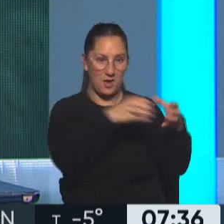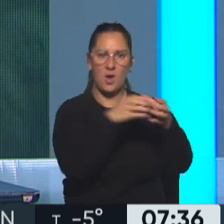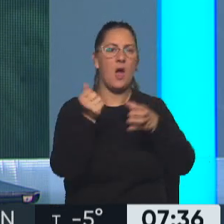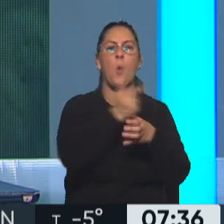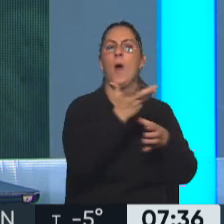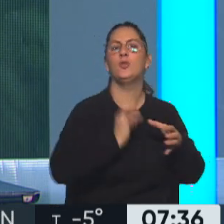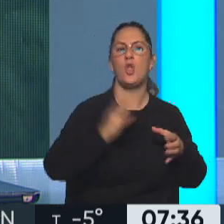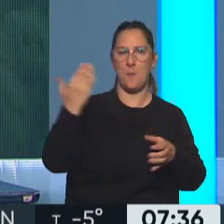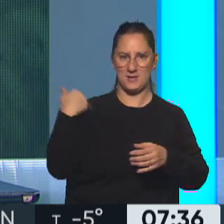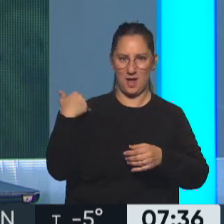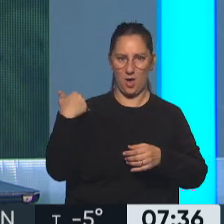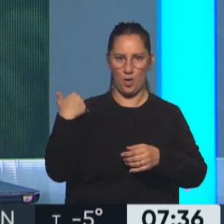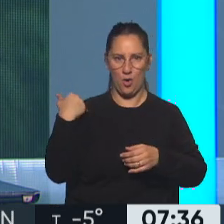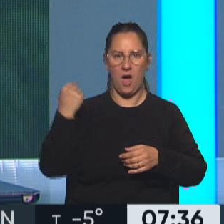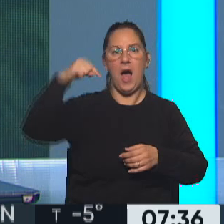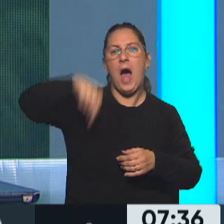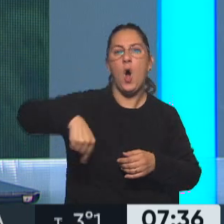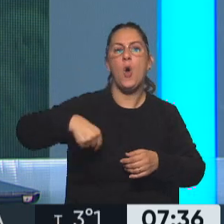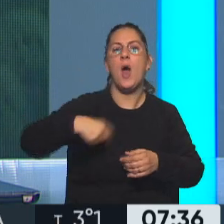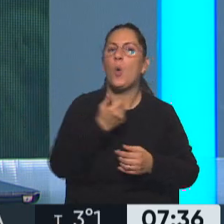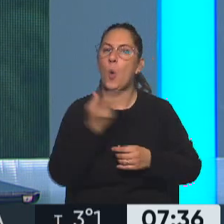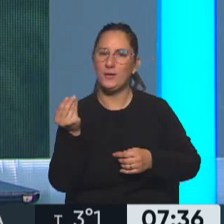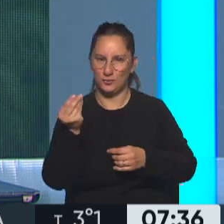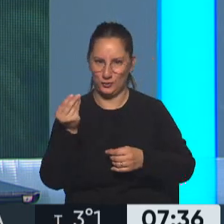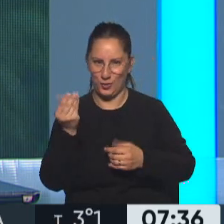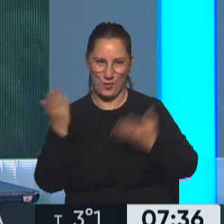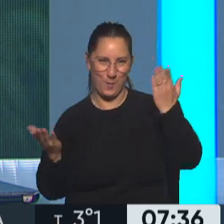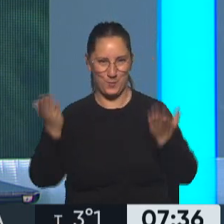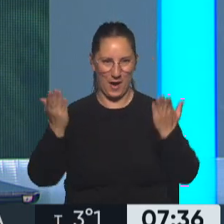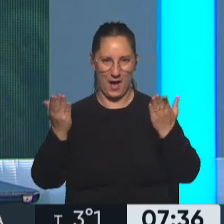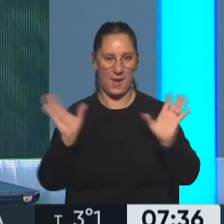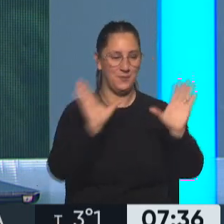el año pasado y cuántos este año. ¿Qué es lo que está pasando en